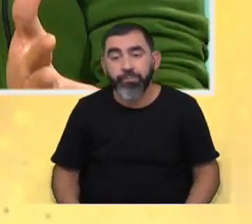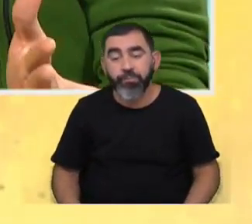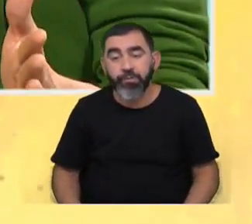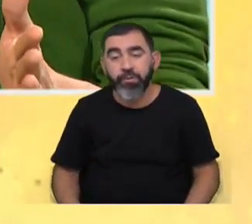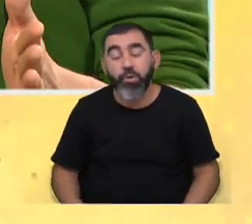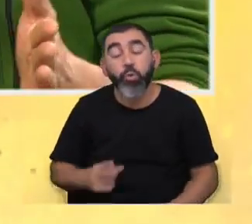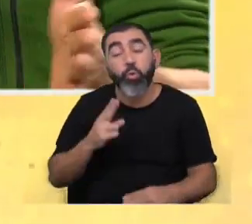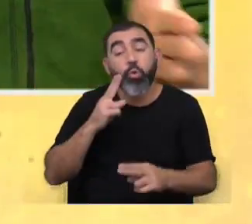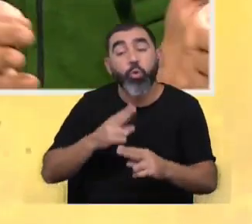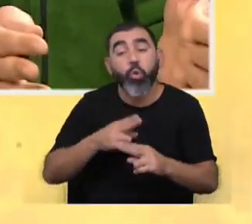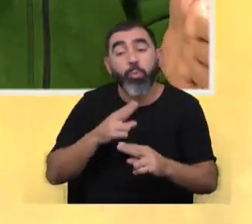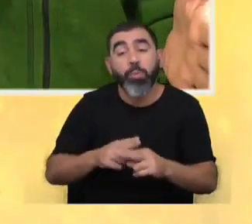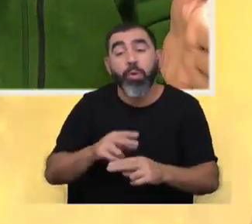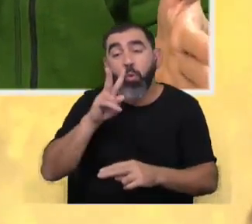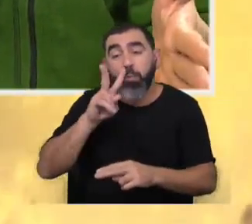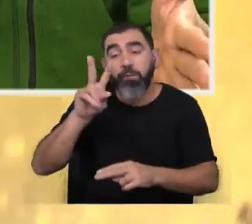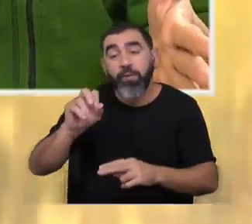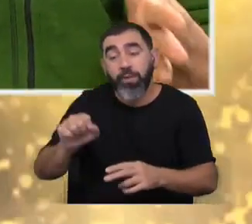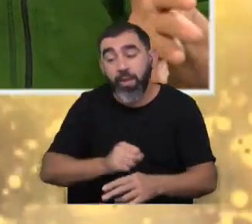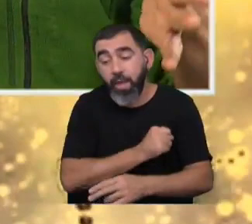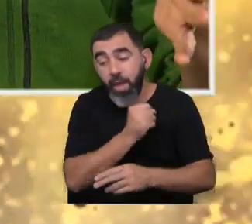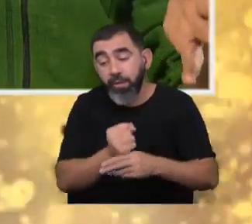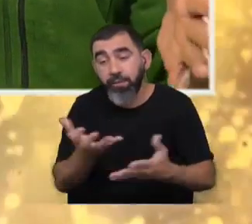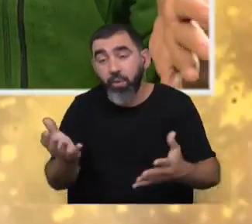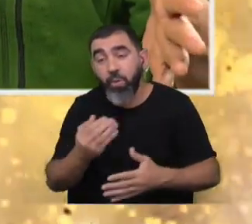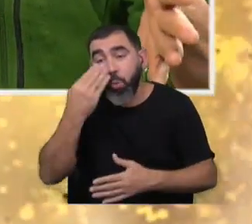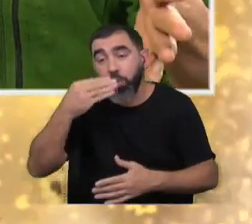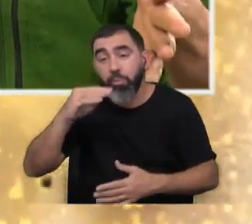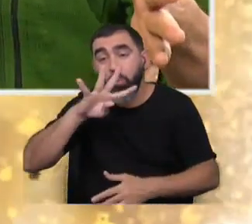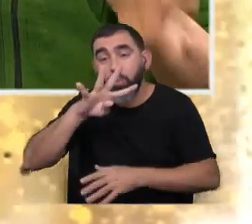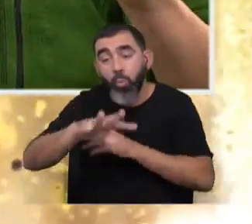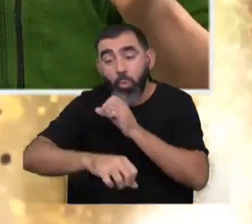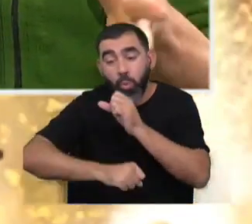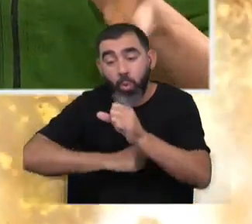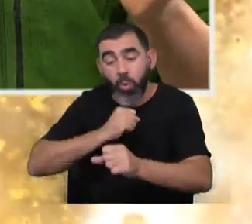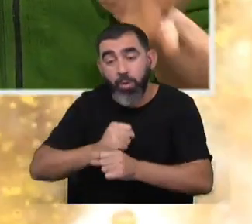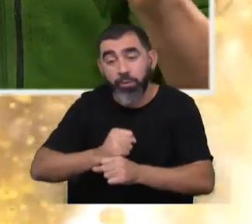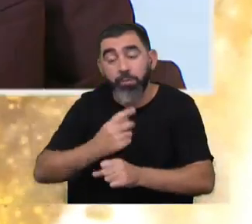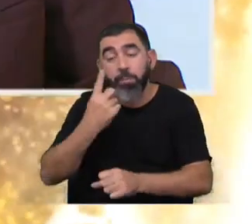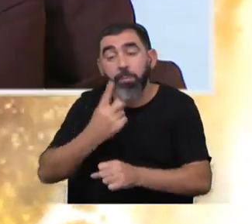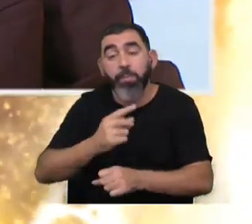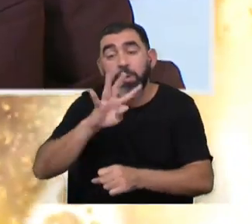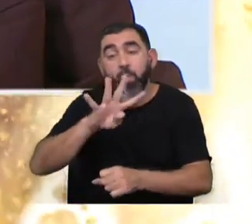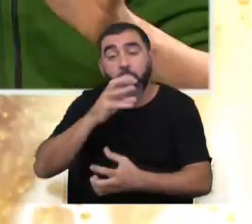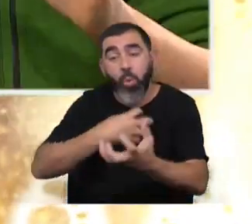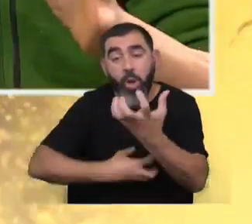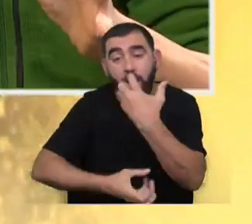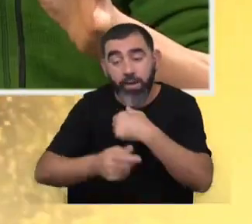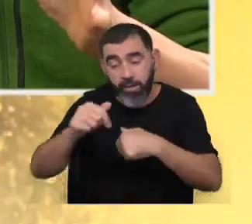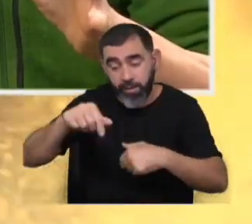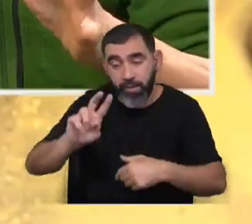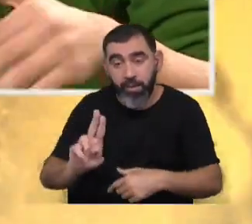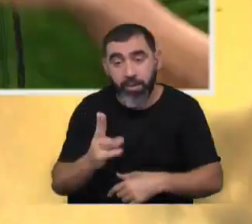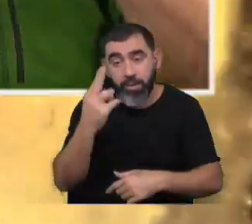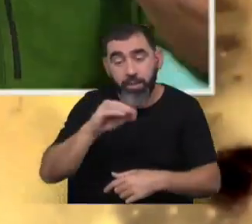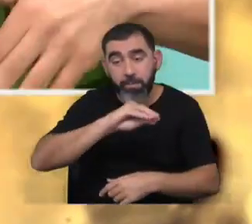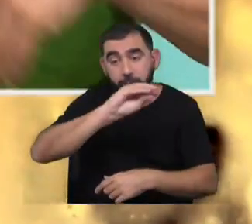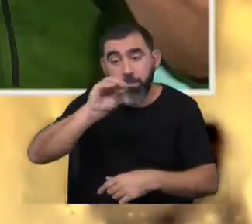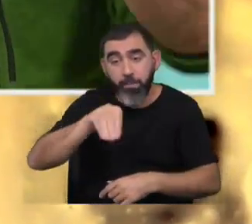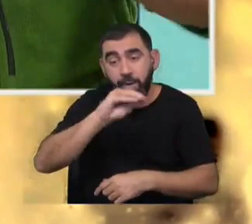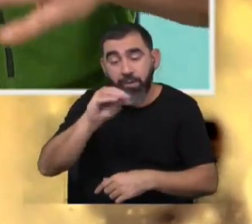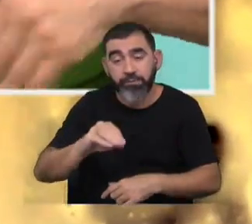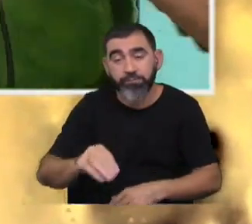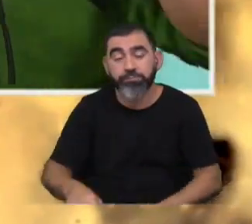se nombraron de 2020 hasta ahora, en los últimos 4 años. Las primeras 4 especies y géneros de dinosaurios, y a